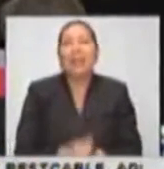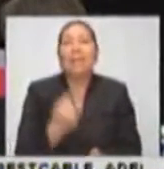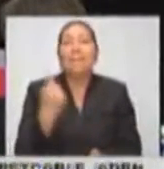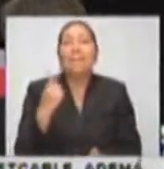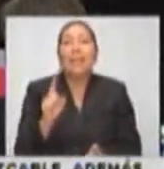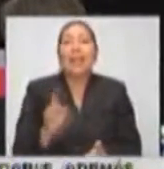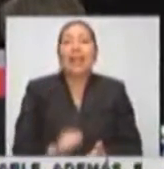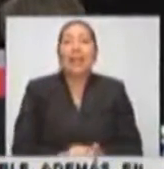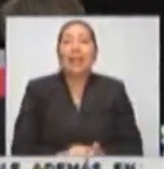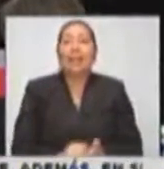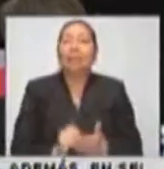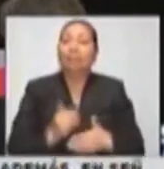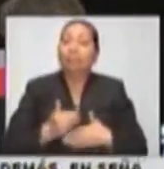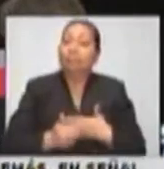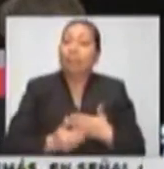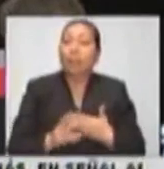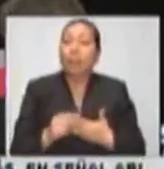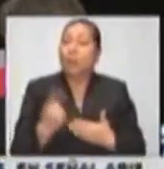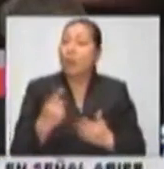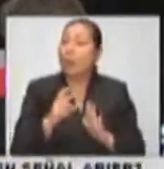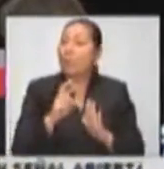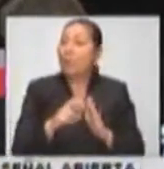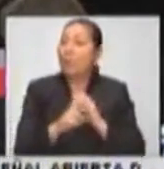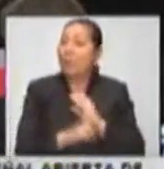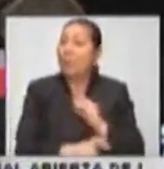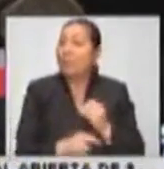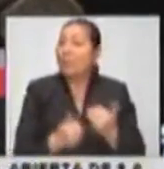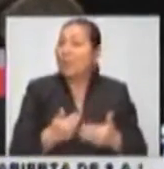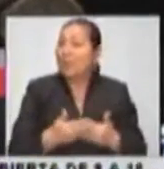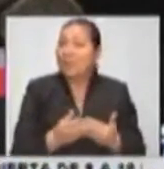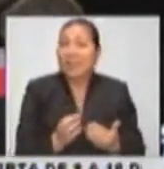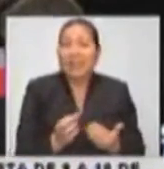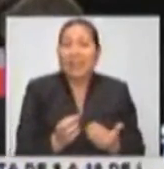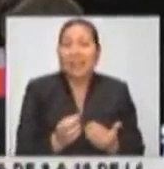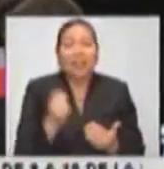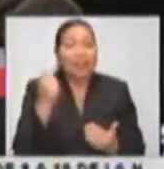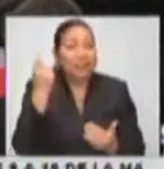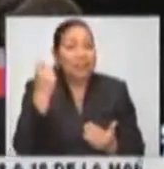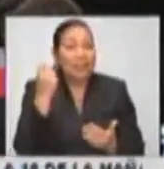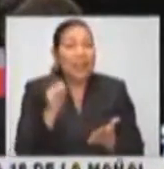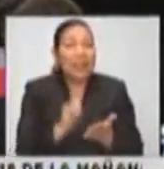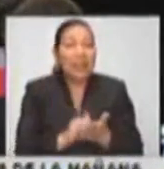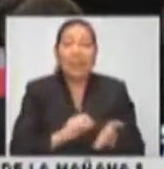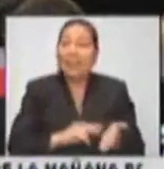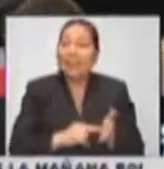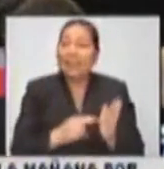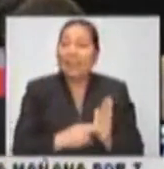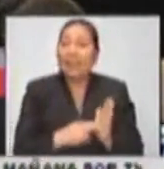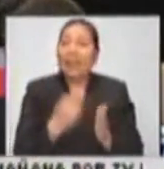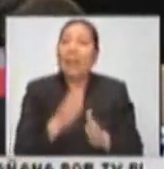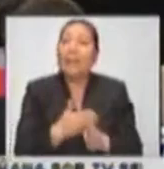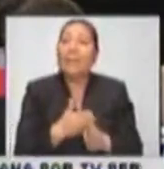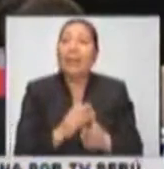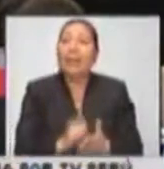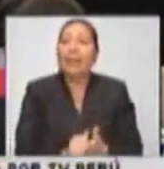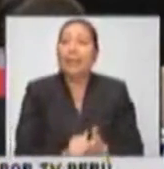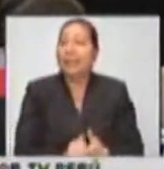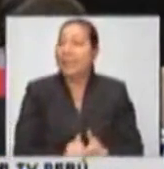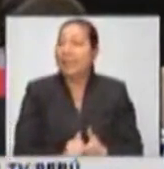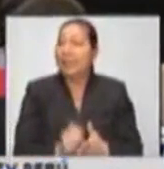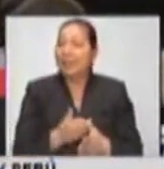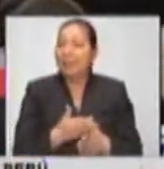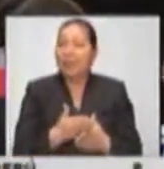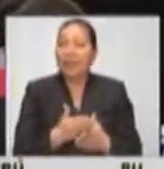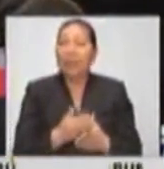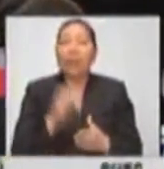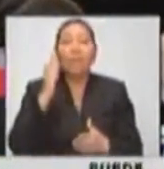para ir logrando eso. No solo el programa país que ya está pasando, sino es el entendimiento de lo que significa realmente participar.